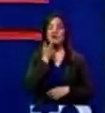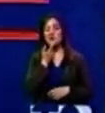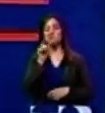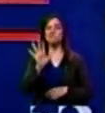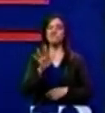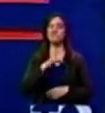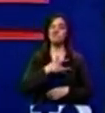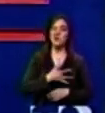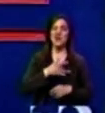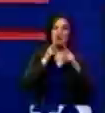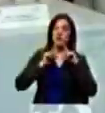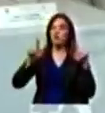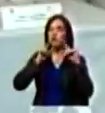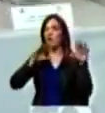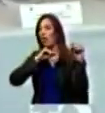el año 2012.